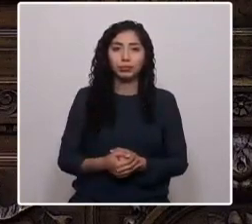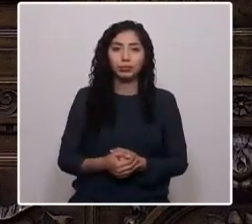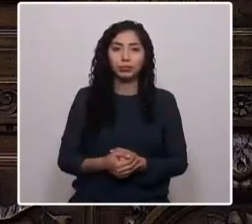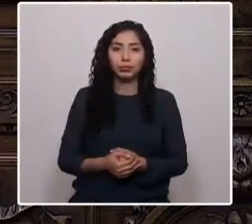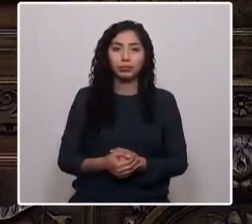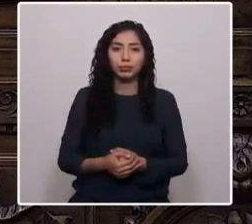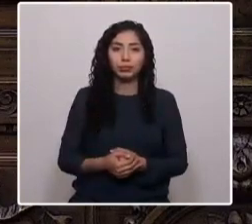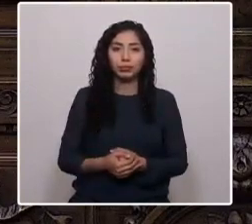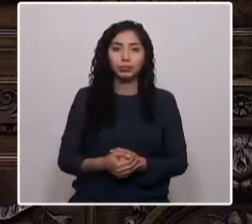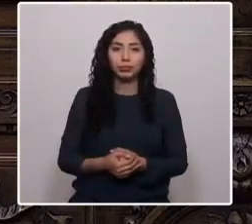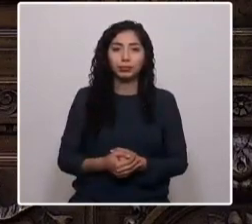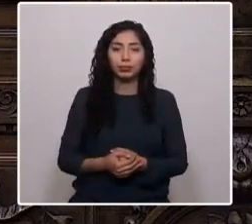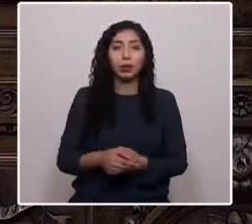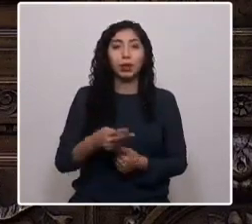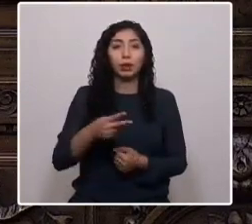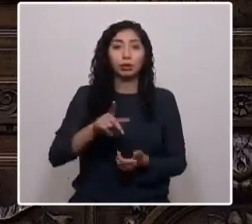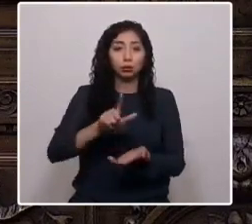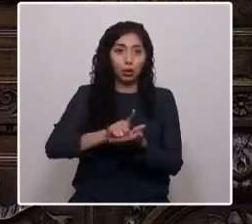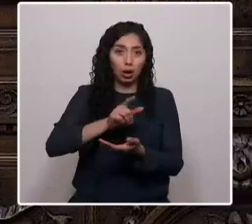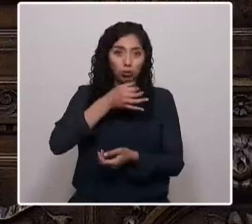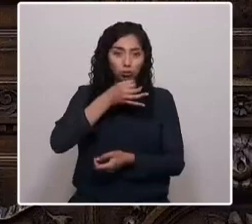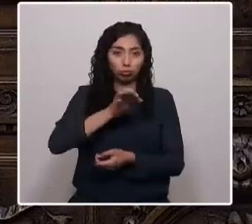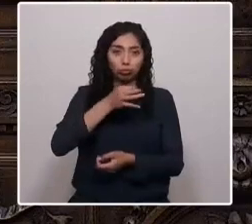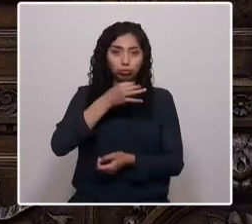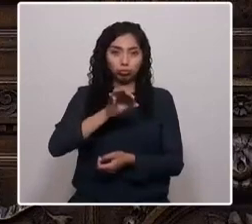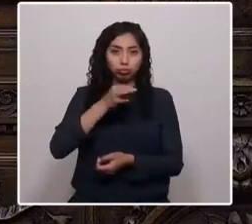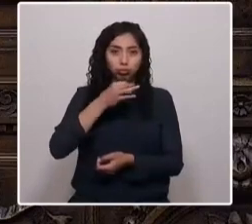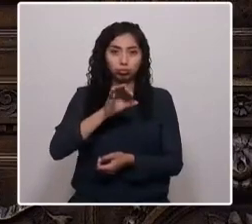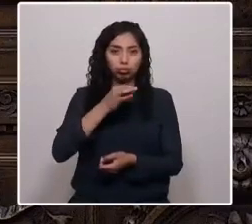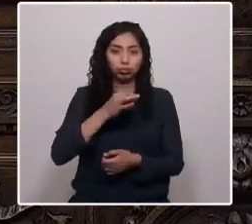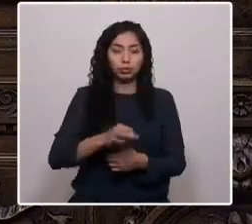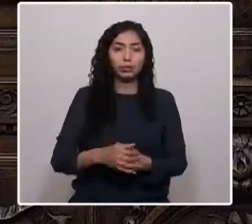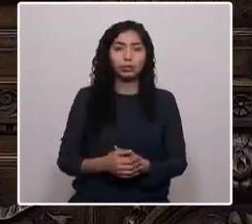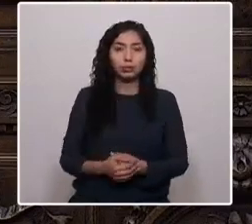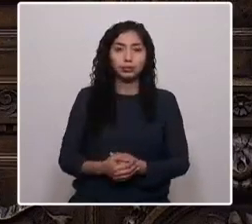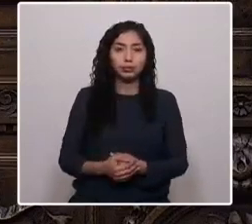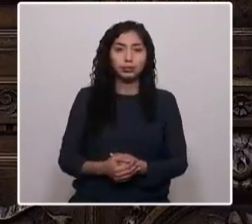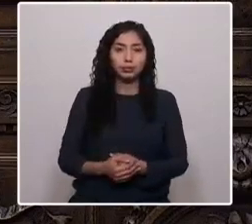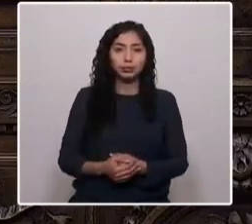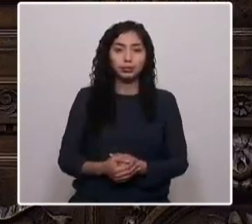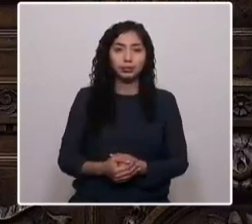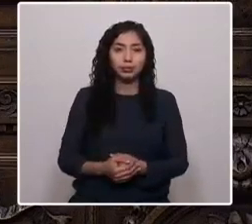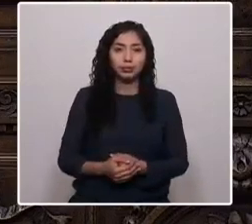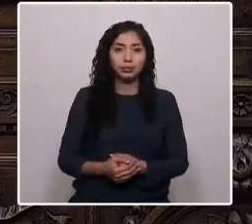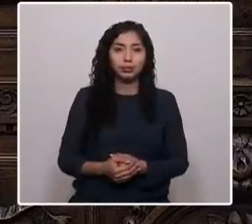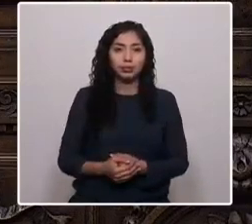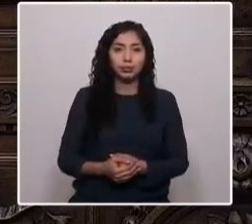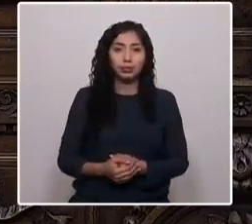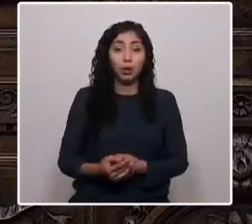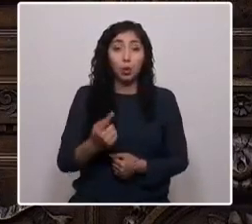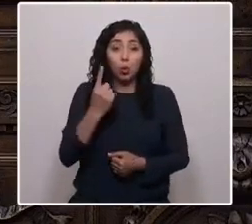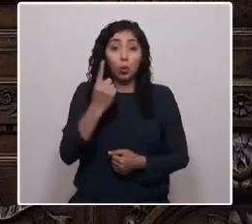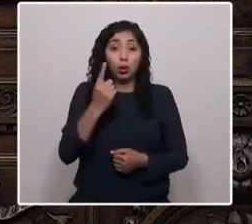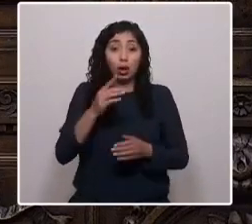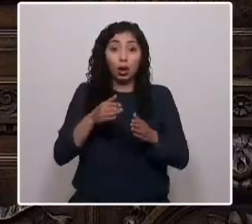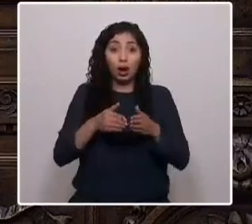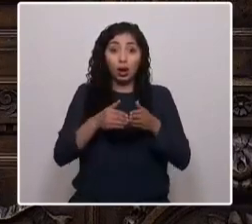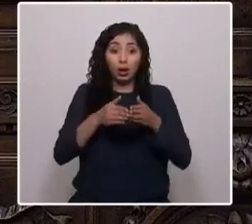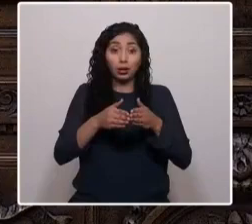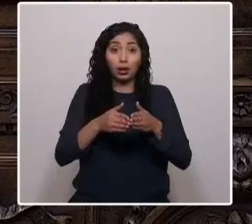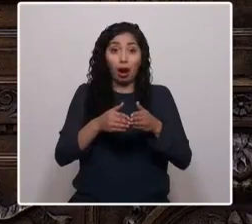prueba quite moto o tato tapa una sola canoa muchos